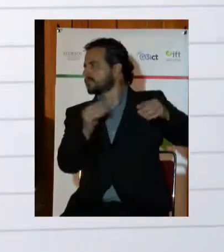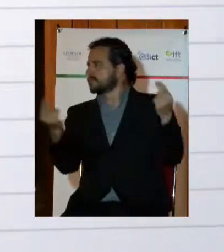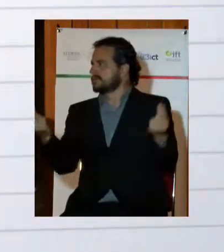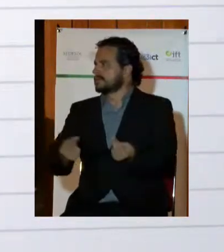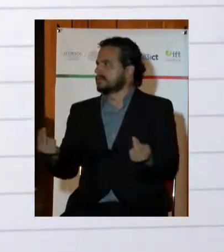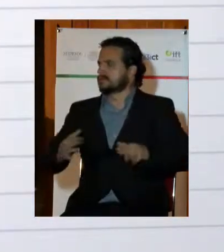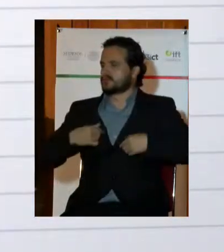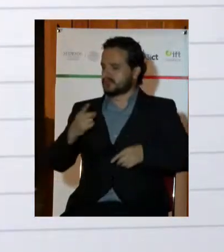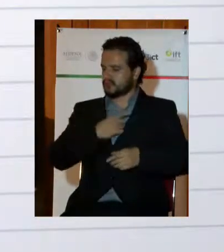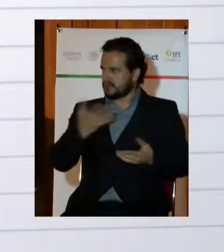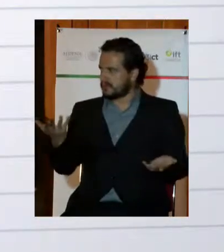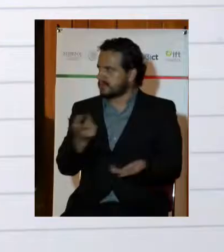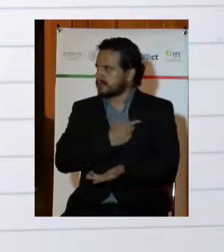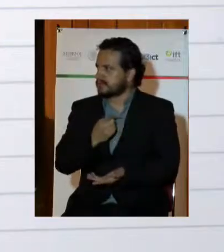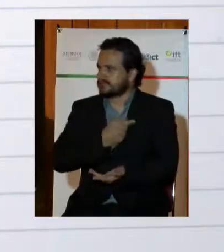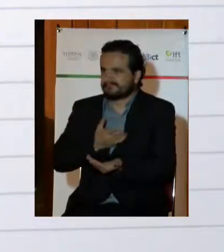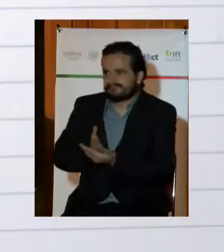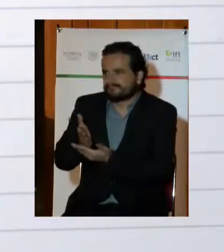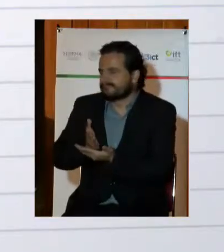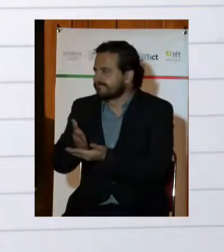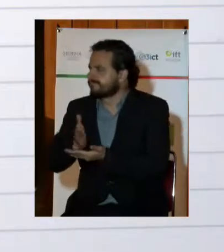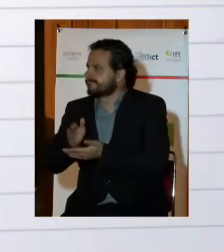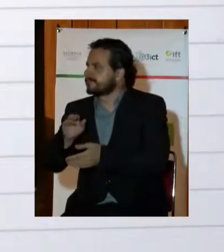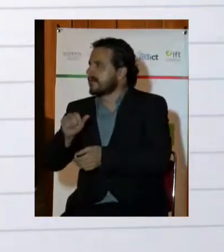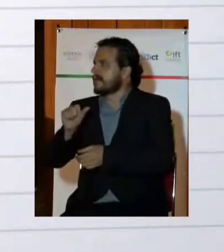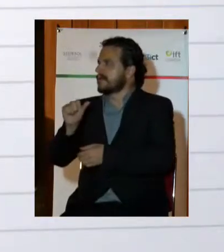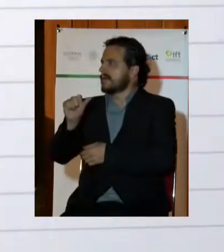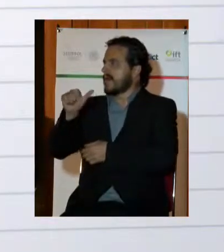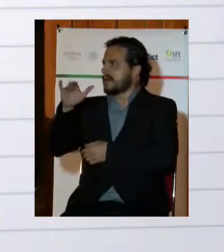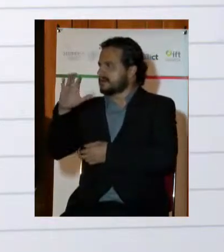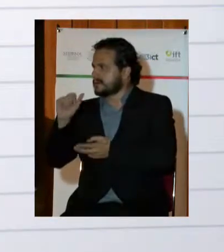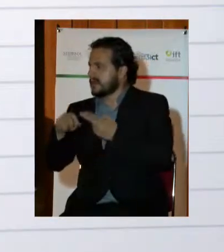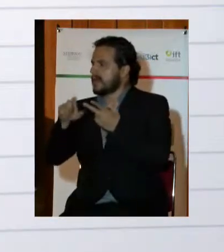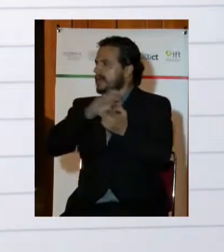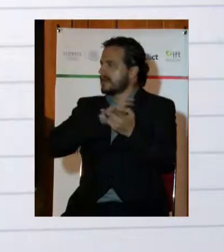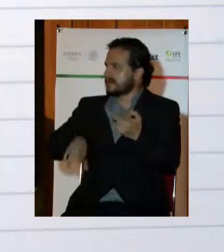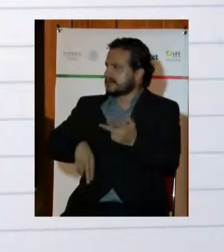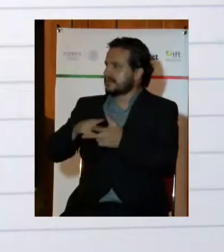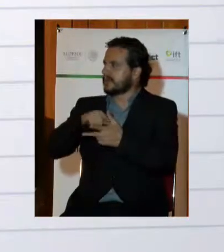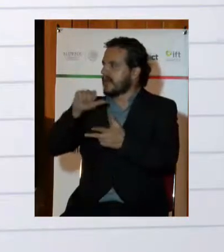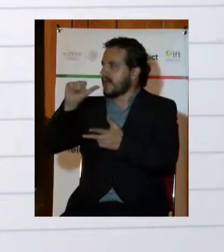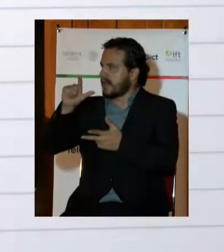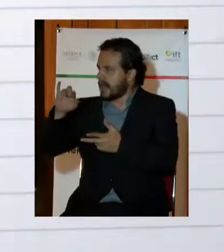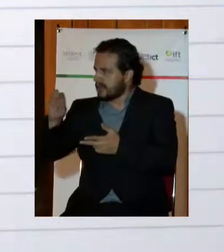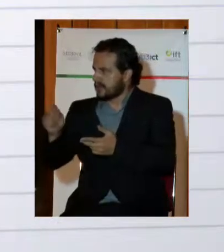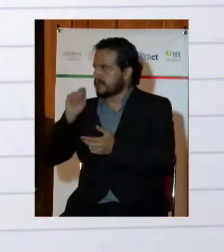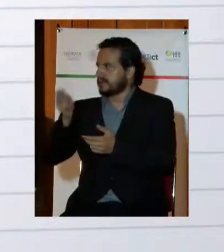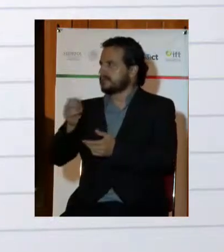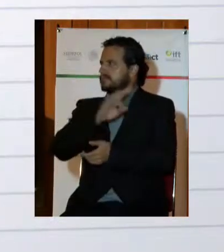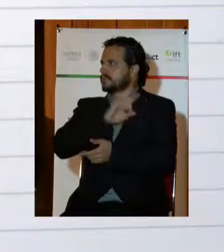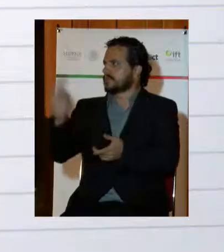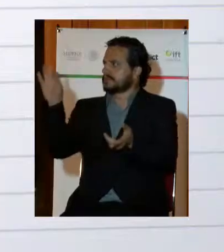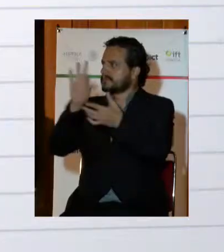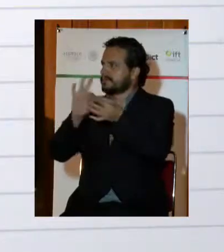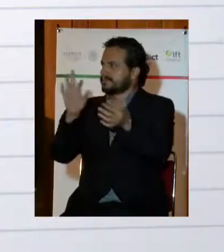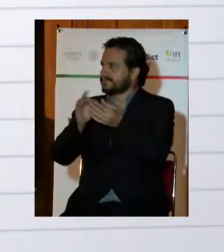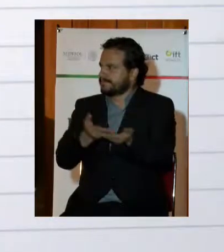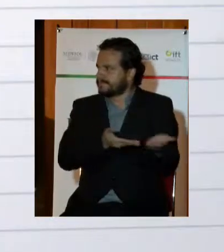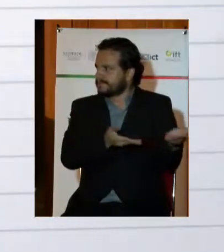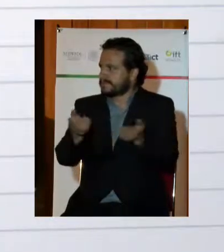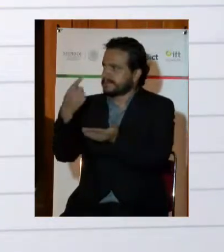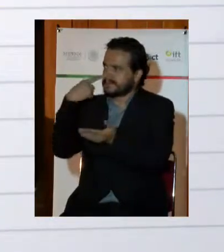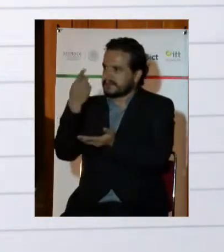redes sociales, ¿no? Yo cuando sea grande quisiera poder estar en una situación donde yo pueda comprar lo que necesito a través de internet sin tenerle que